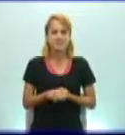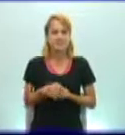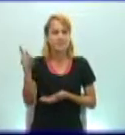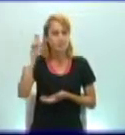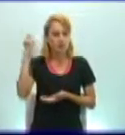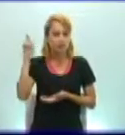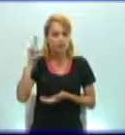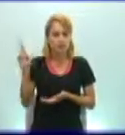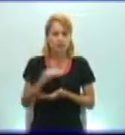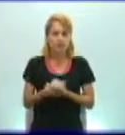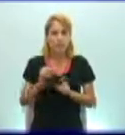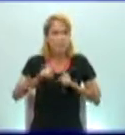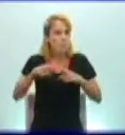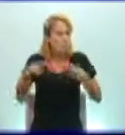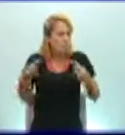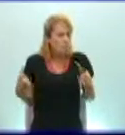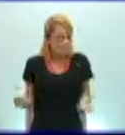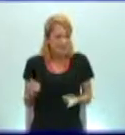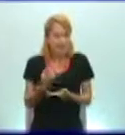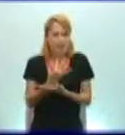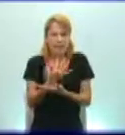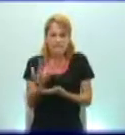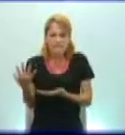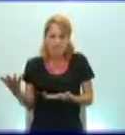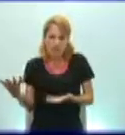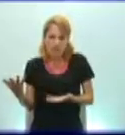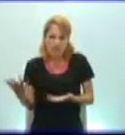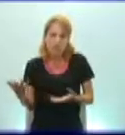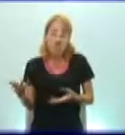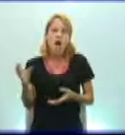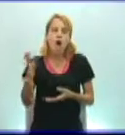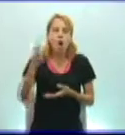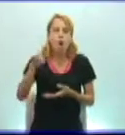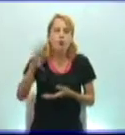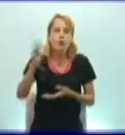Recordemos por qué las plantas son un organismo.